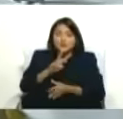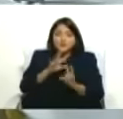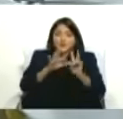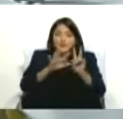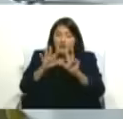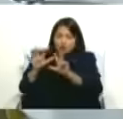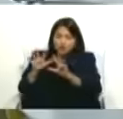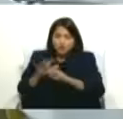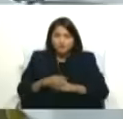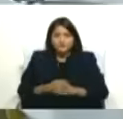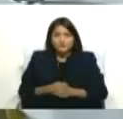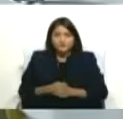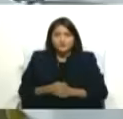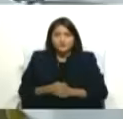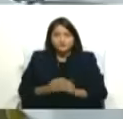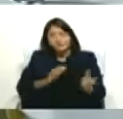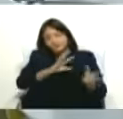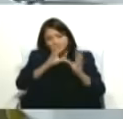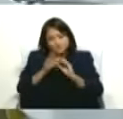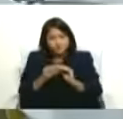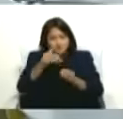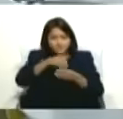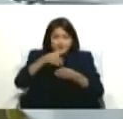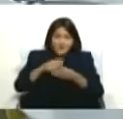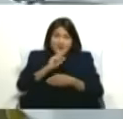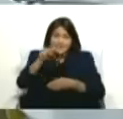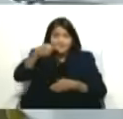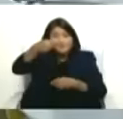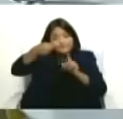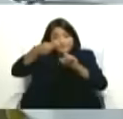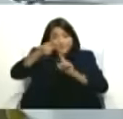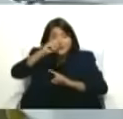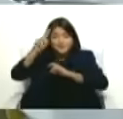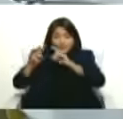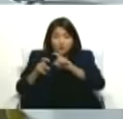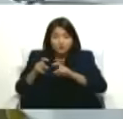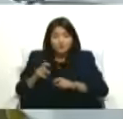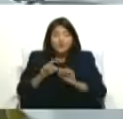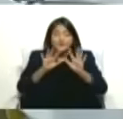29.278. Total de votos para esta pregunta,